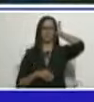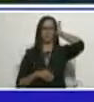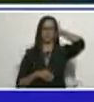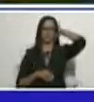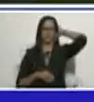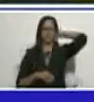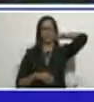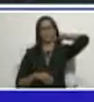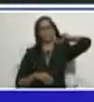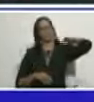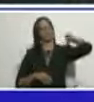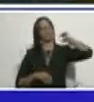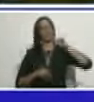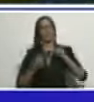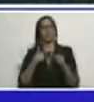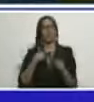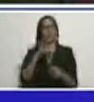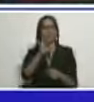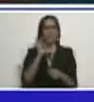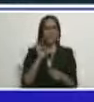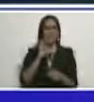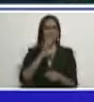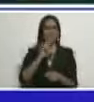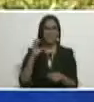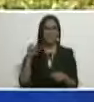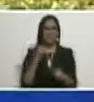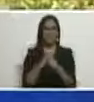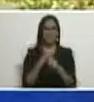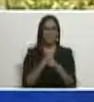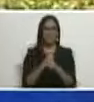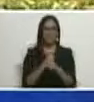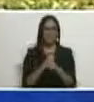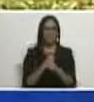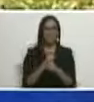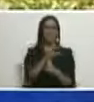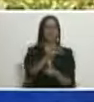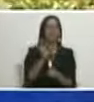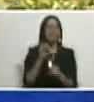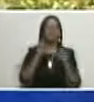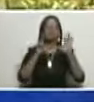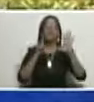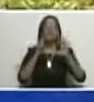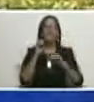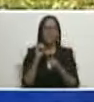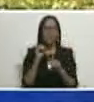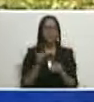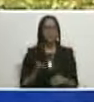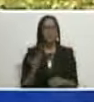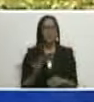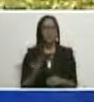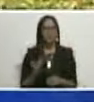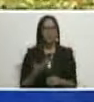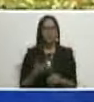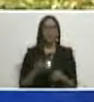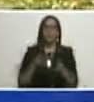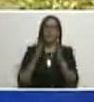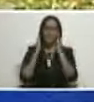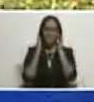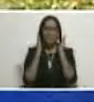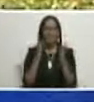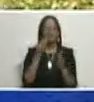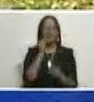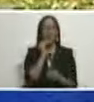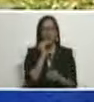Yo seleccioné de esas 500 obras 70 emblemáticas, dirigidas a la juventud, a